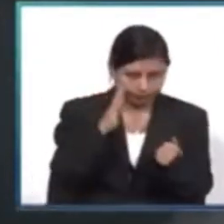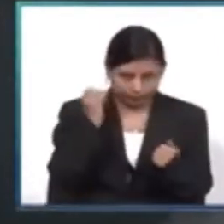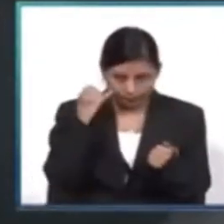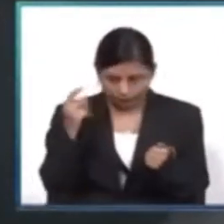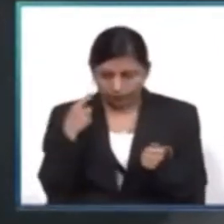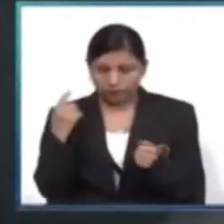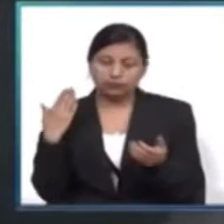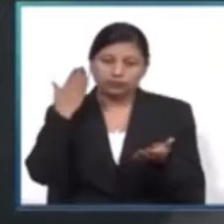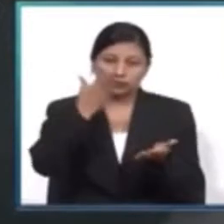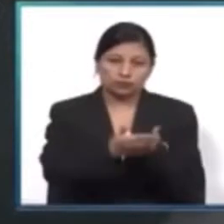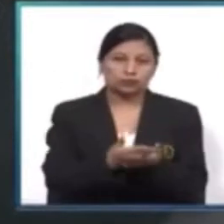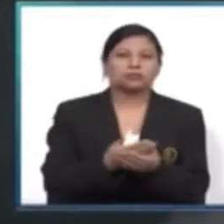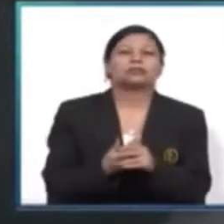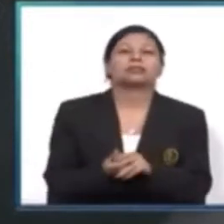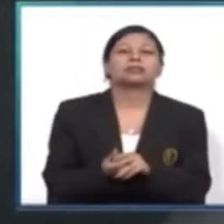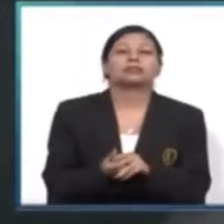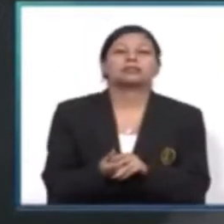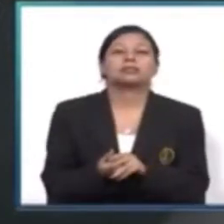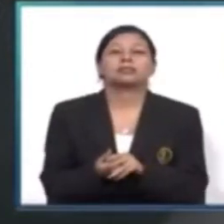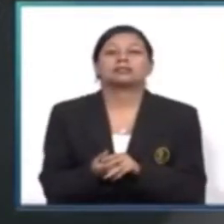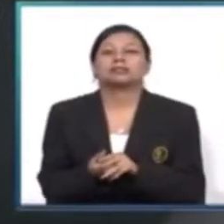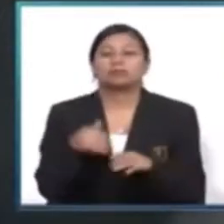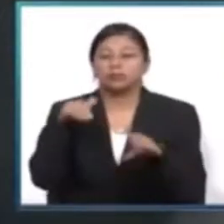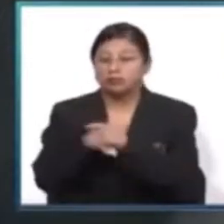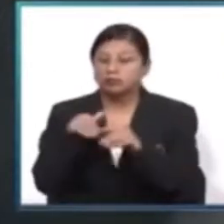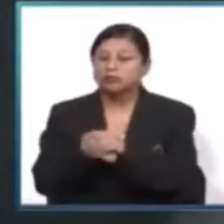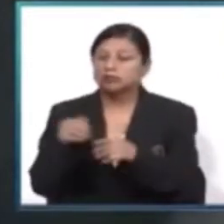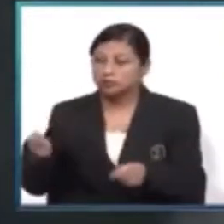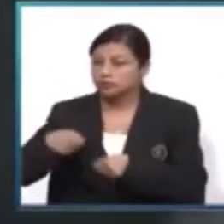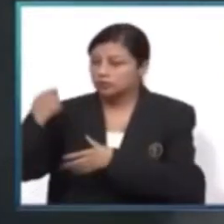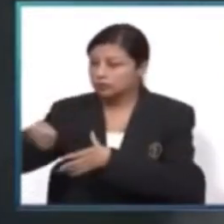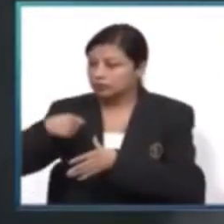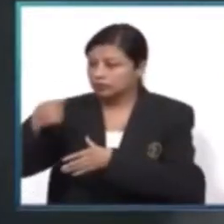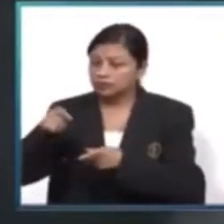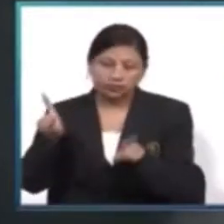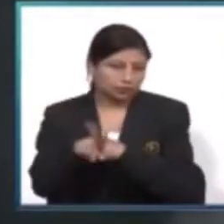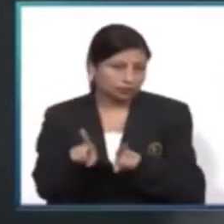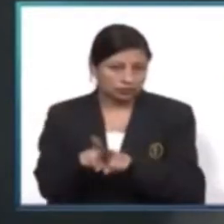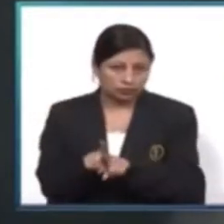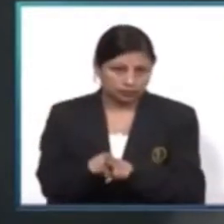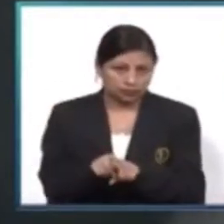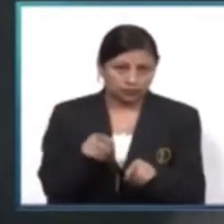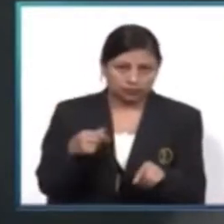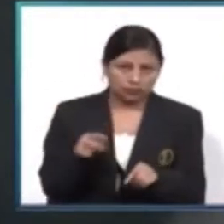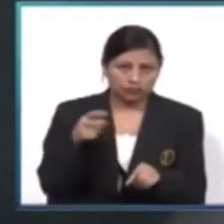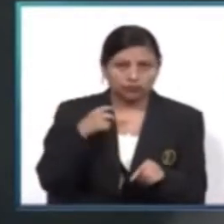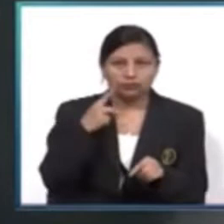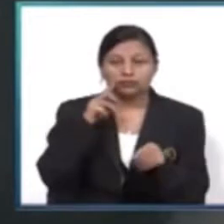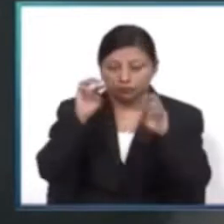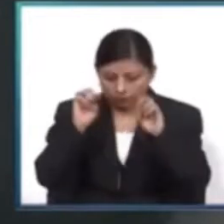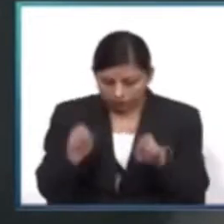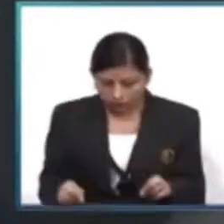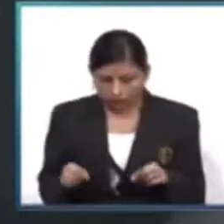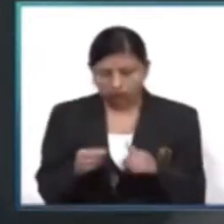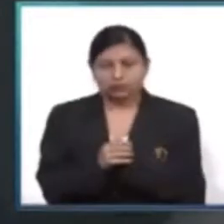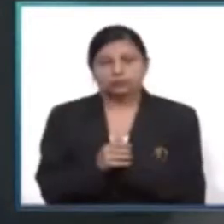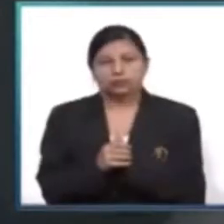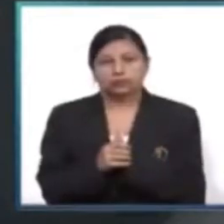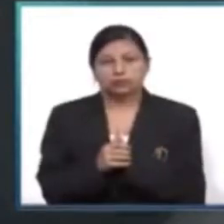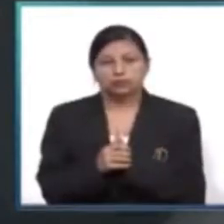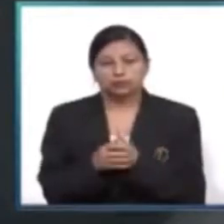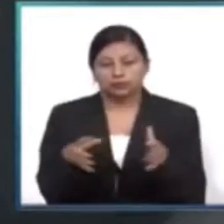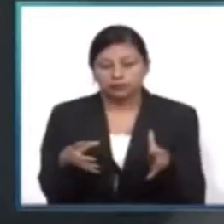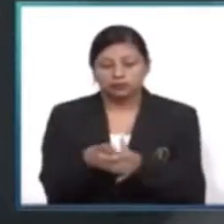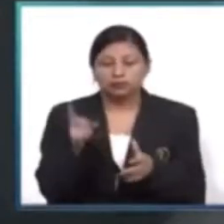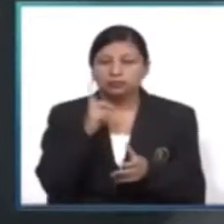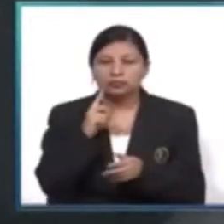Gates da fondos a Gavi también, pero no está metido necesariamente. Tiene una persona en la junta